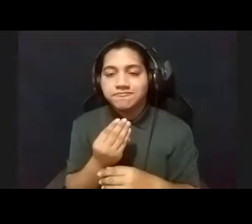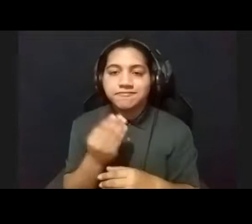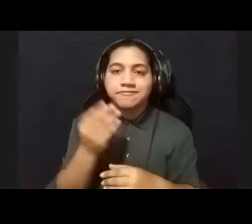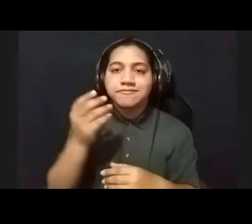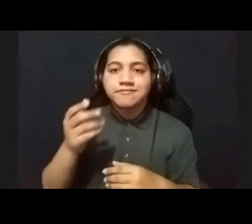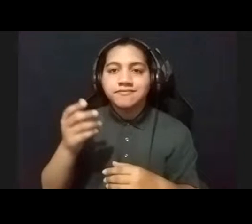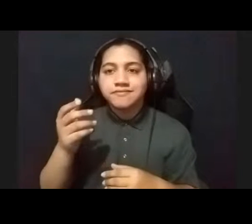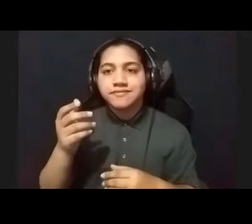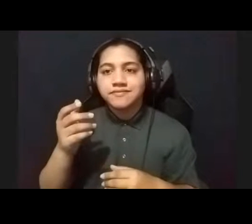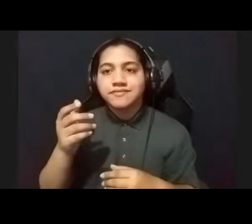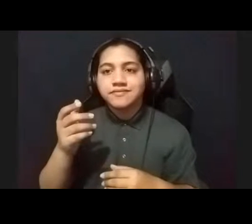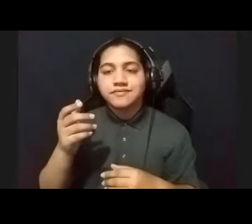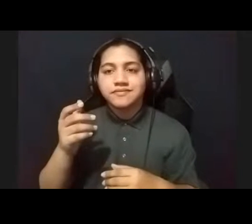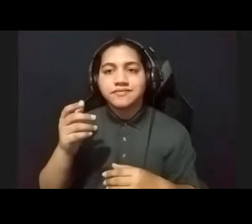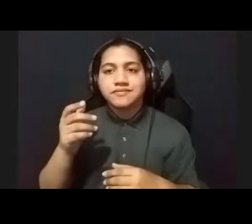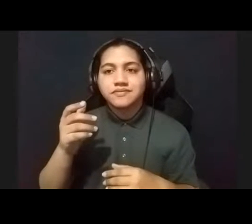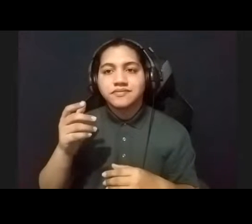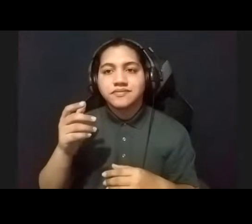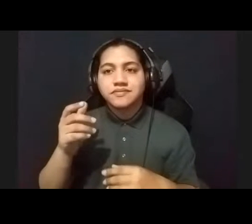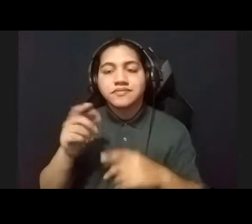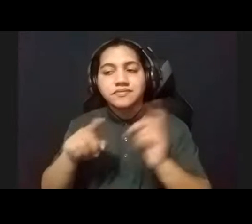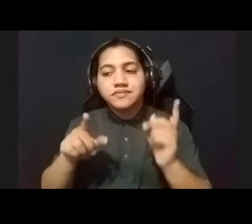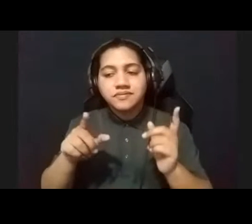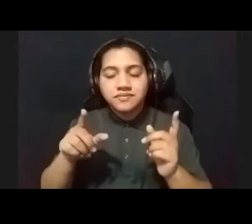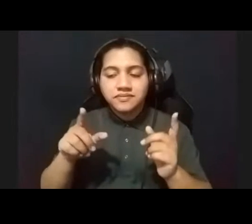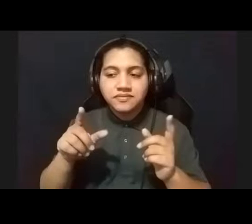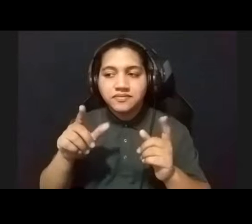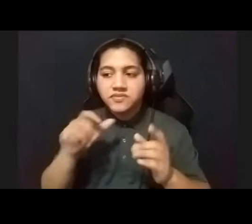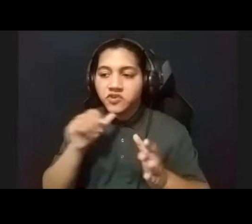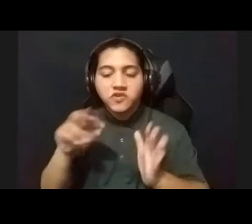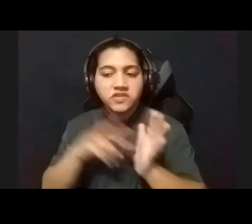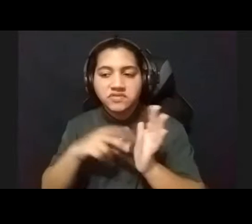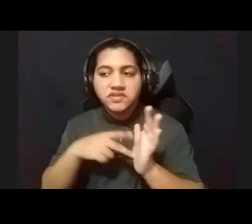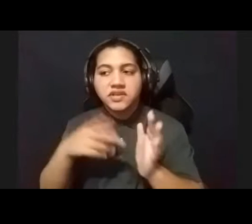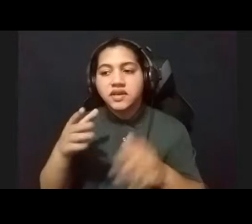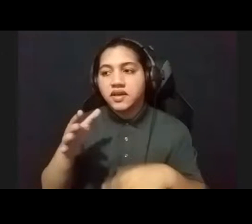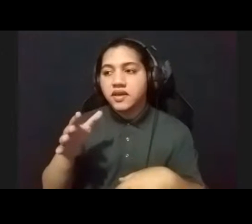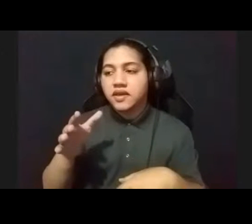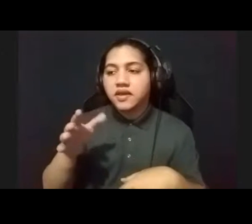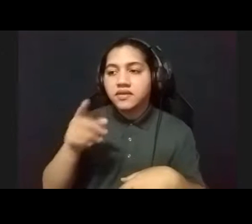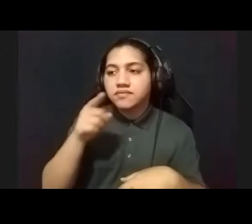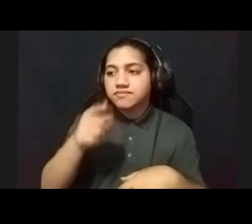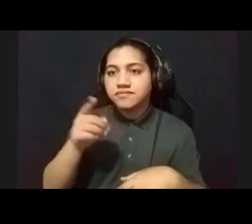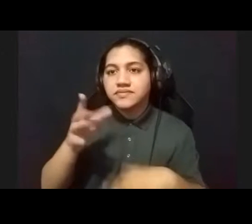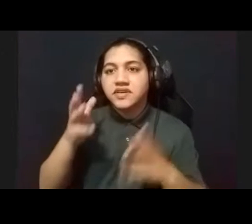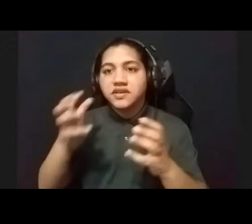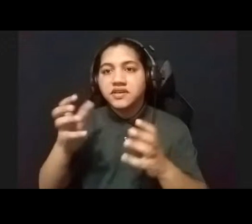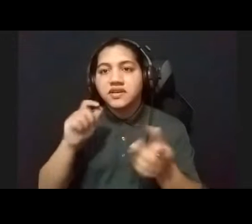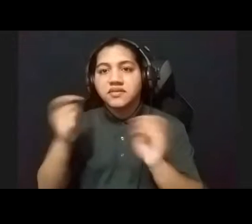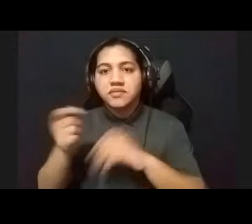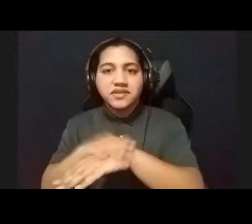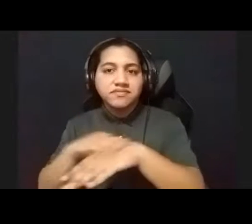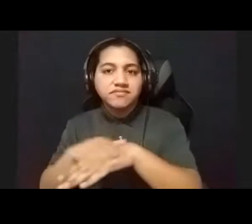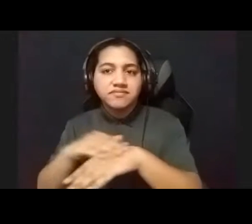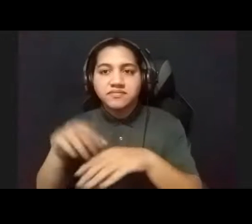No significa que el polvo, que Martina quería cambiar el color de piel en ningún momento. Era un polvo